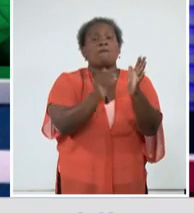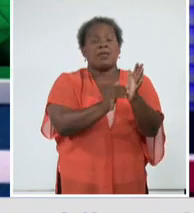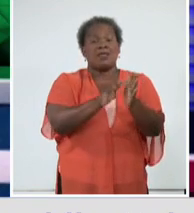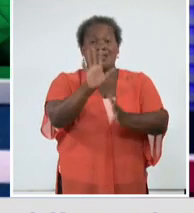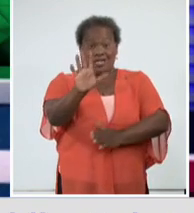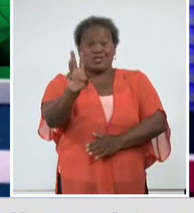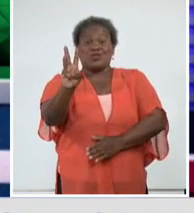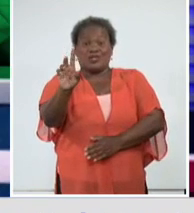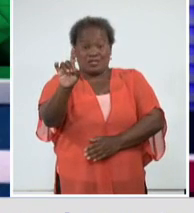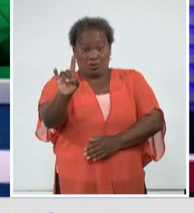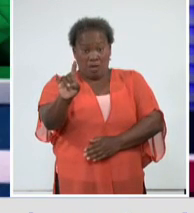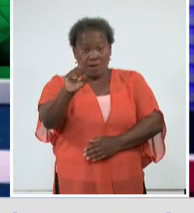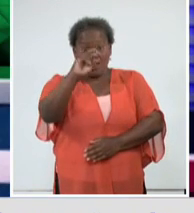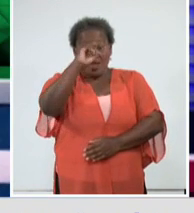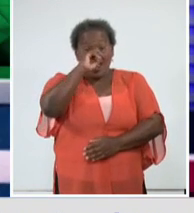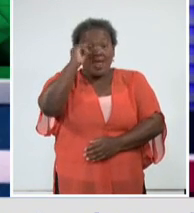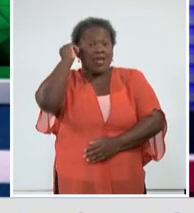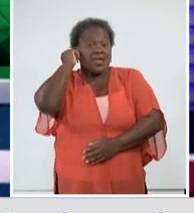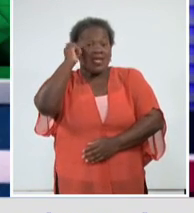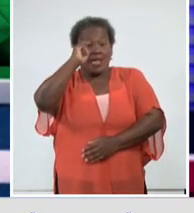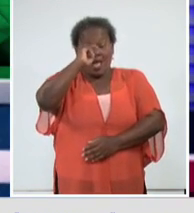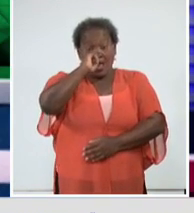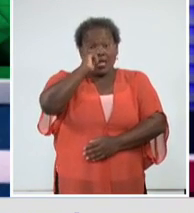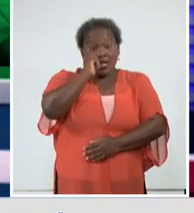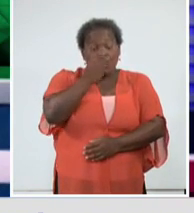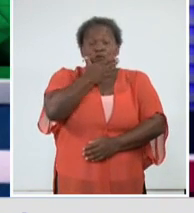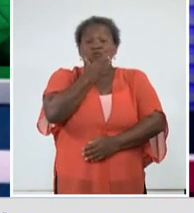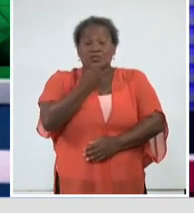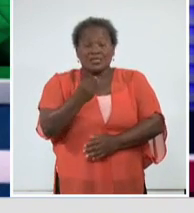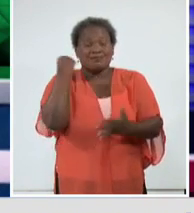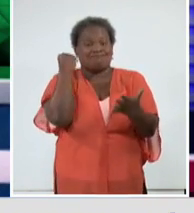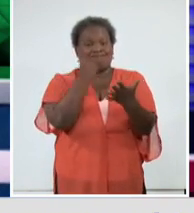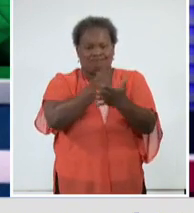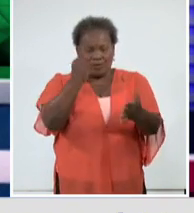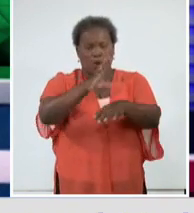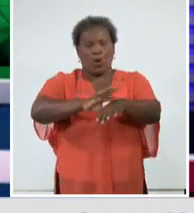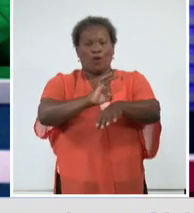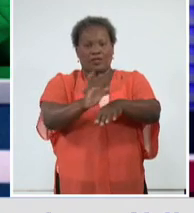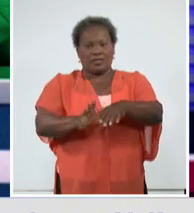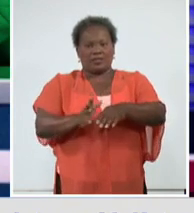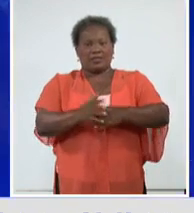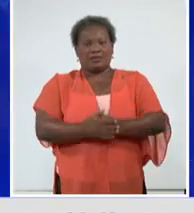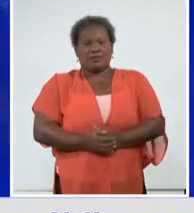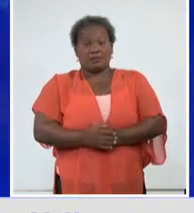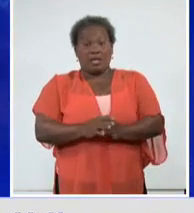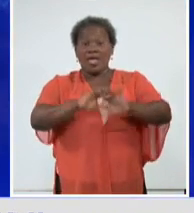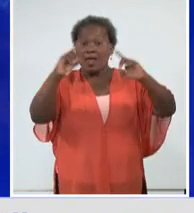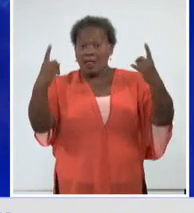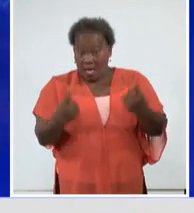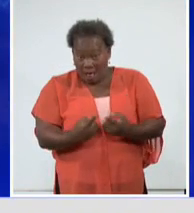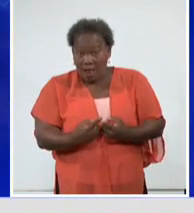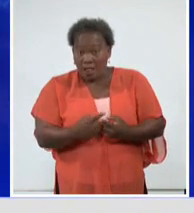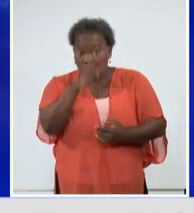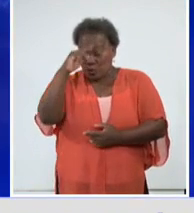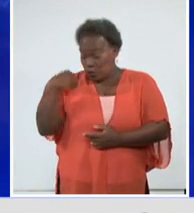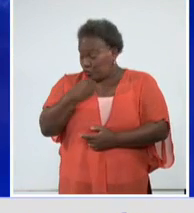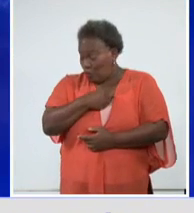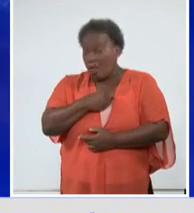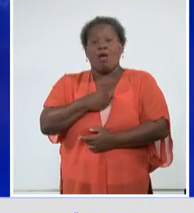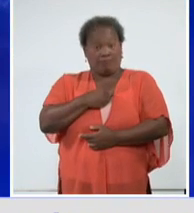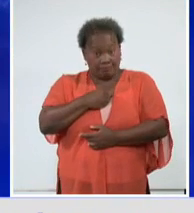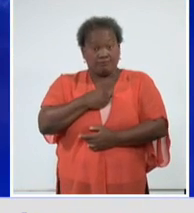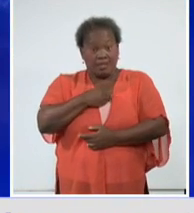69.539 niñas, niños y adolescentes diagnosticados con la COVID-19. En general, desde el inicio de la pandemia. Estamos hablando desde el